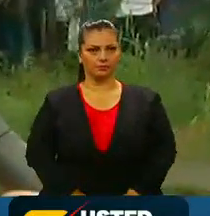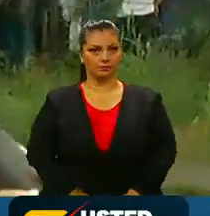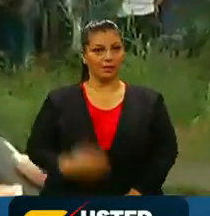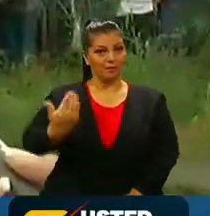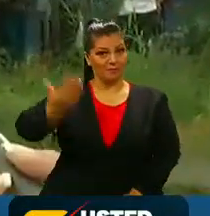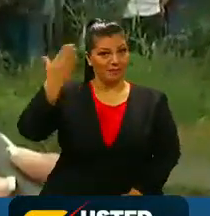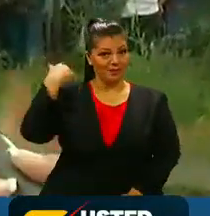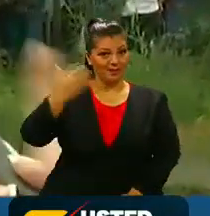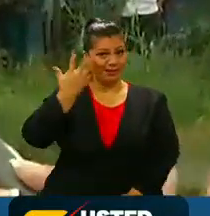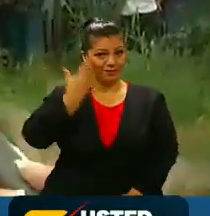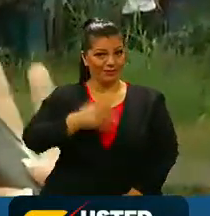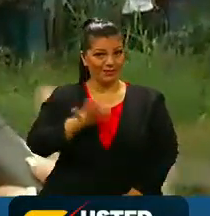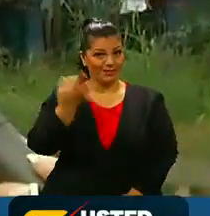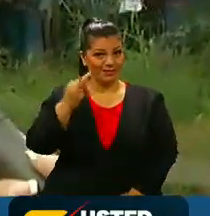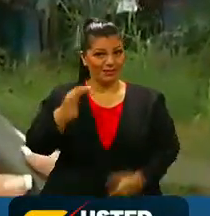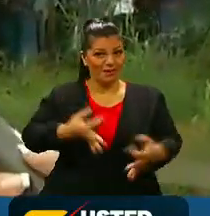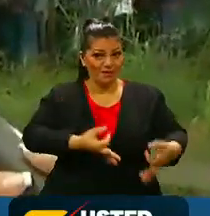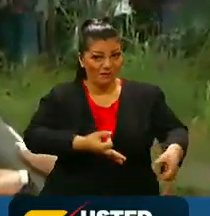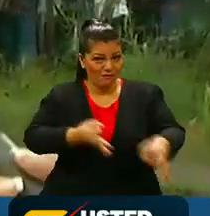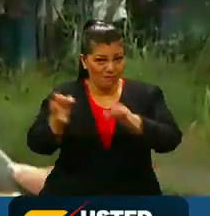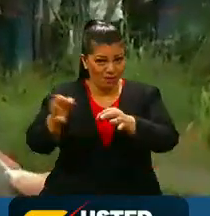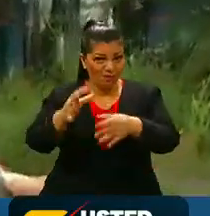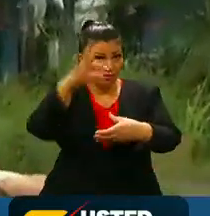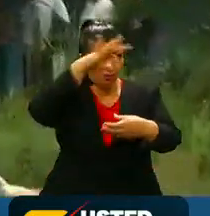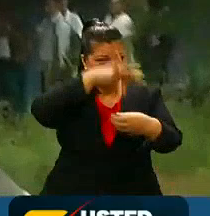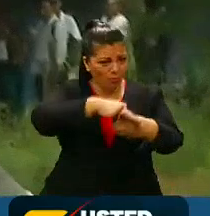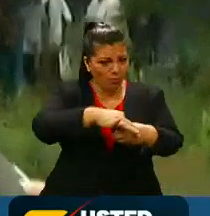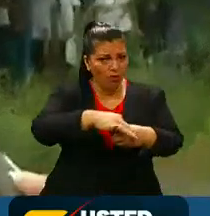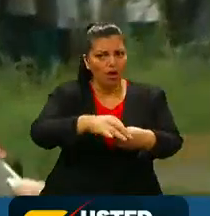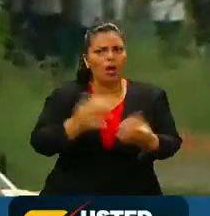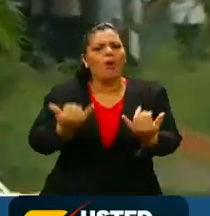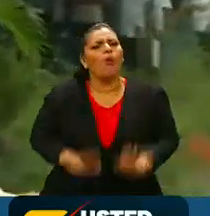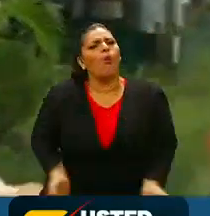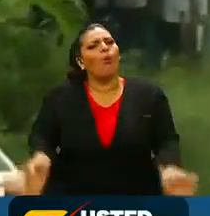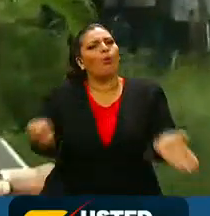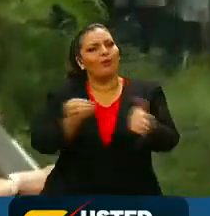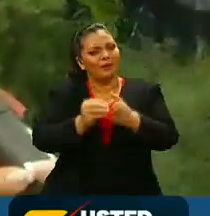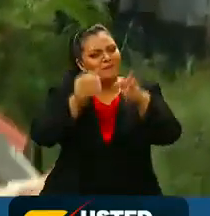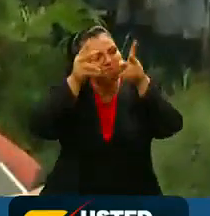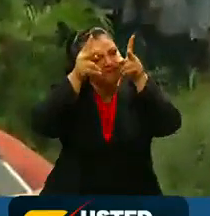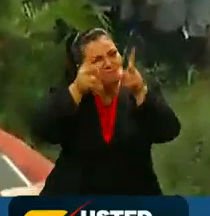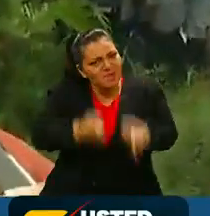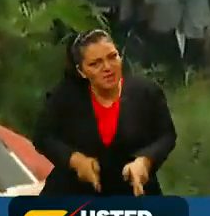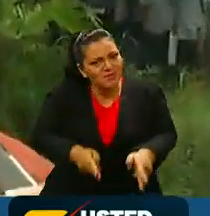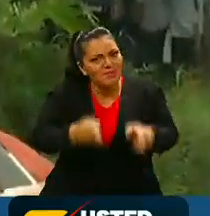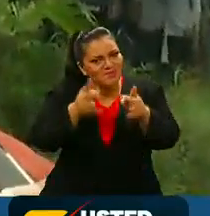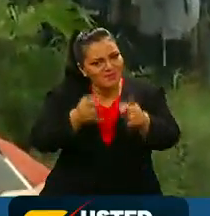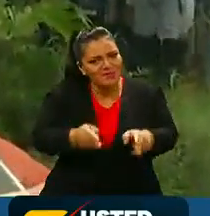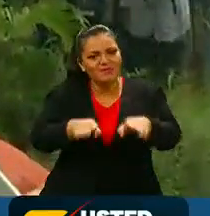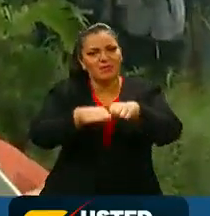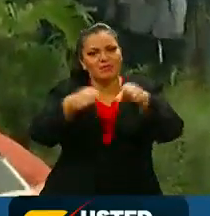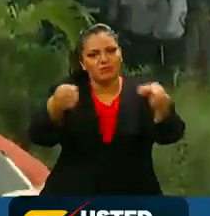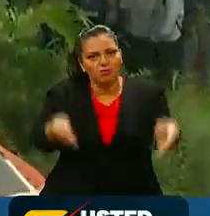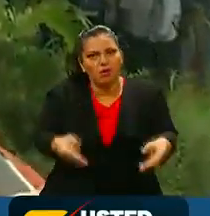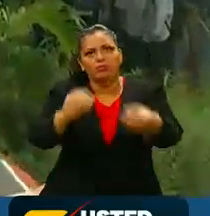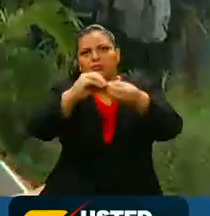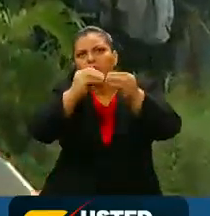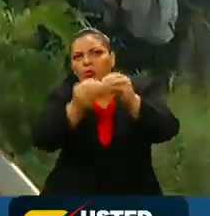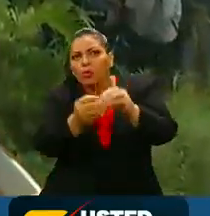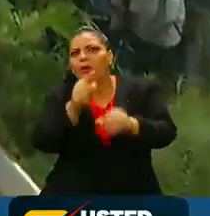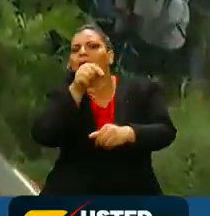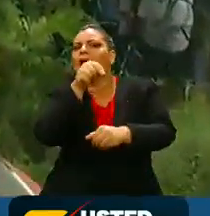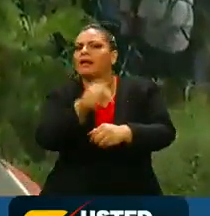ahí mismo, ¿no? Que hay personas que no se acuerdan en la mesa, y ese es su único problema, porque hay algunas, bueno, en nuestros casos